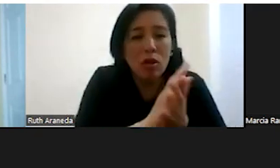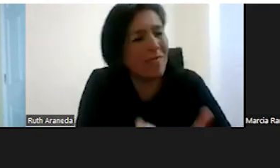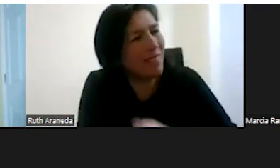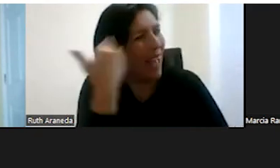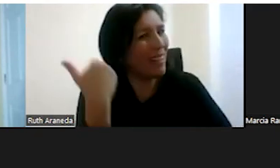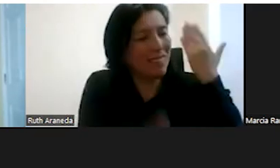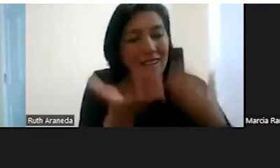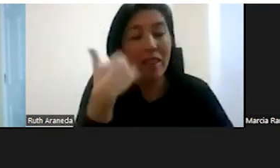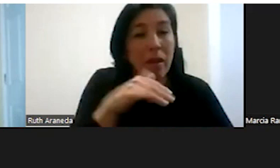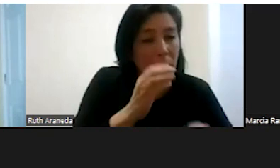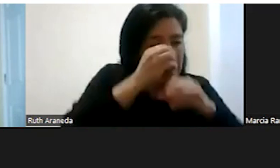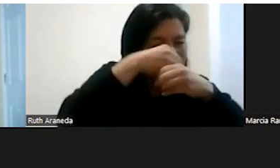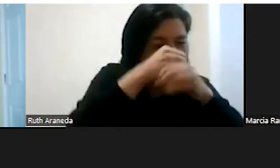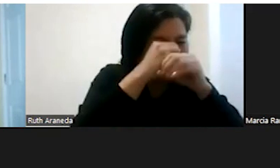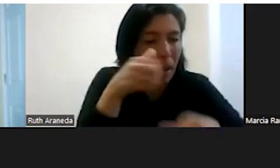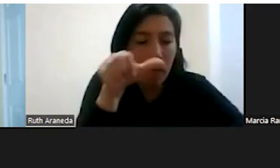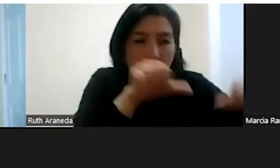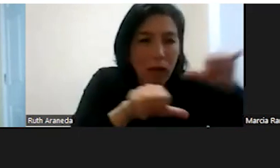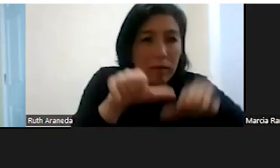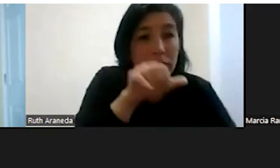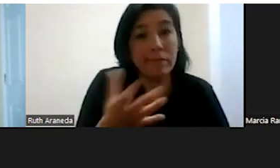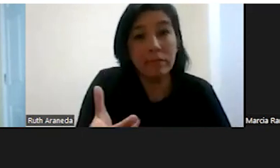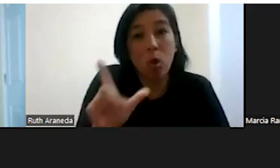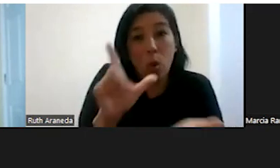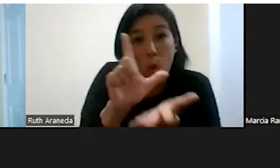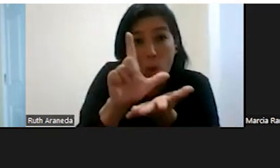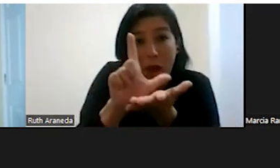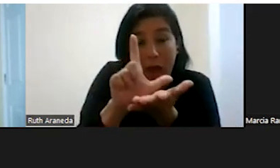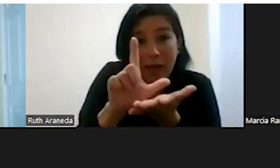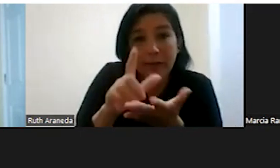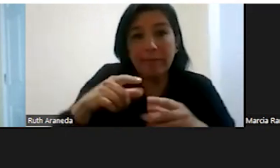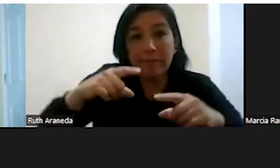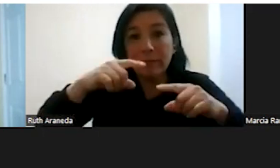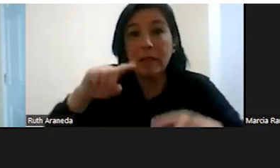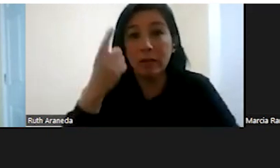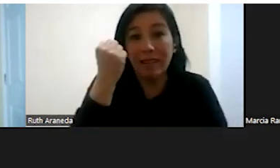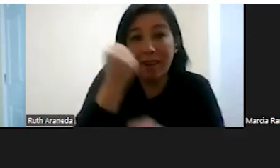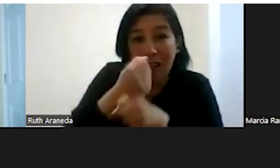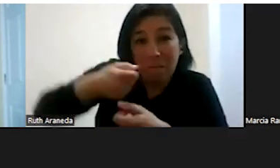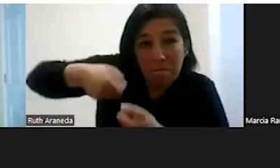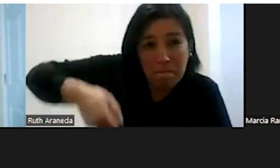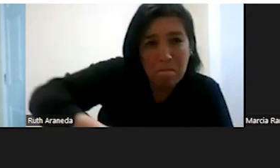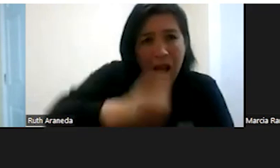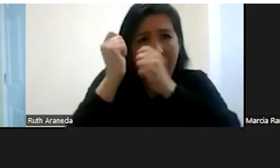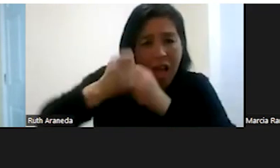Entonces, que un sitio arqueológico esté en la etapa de excavación significa que